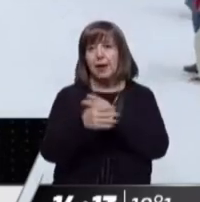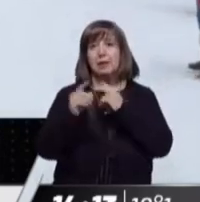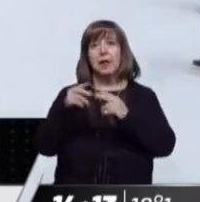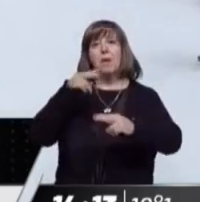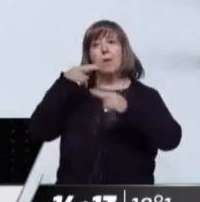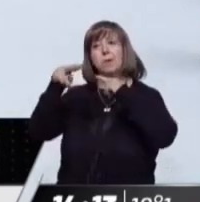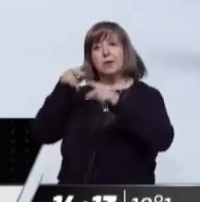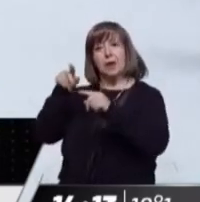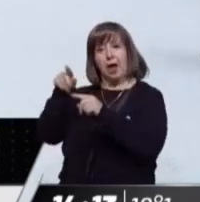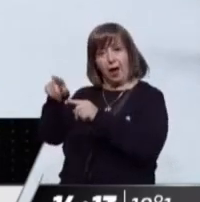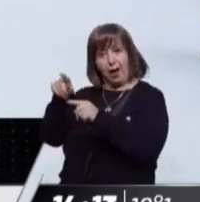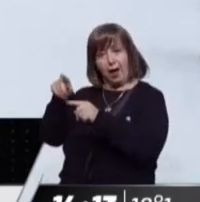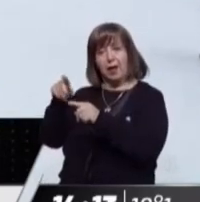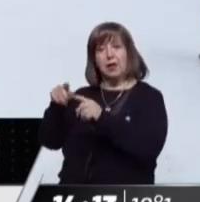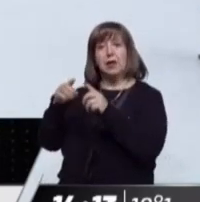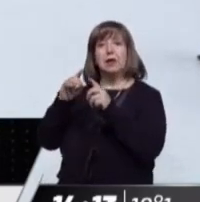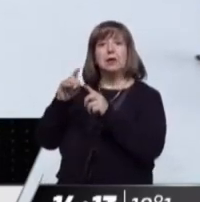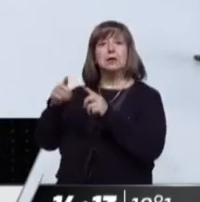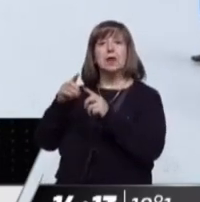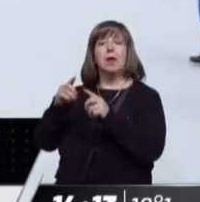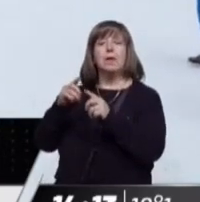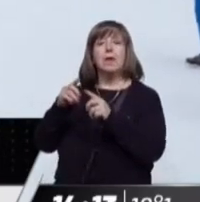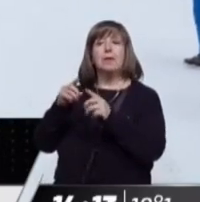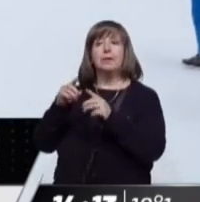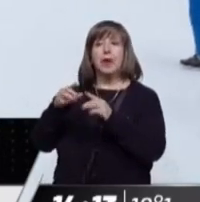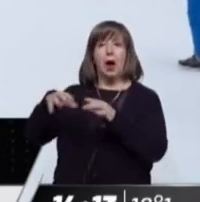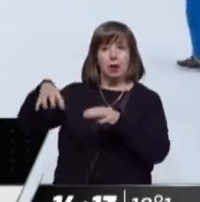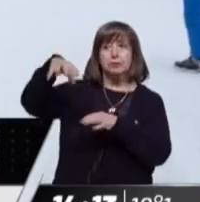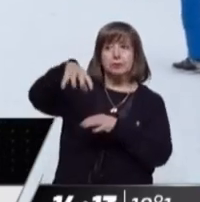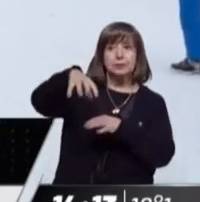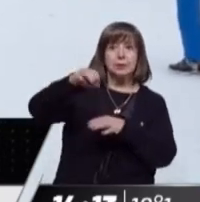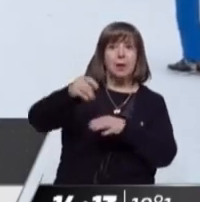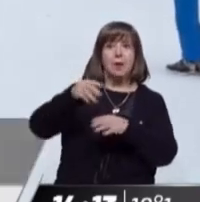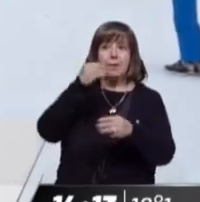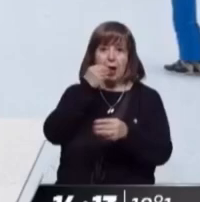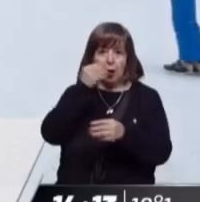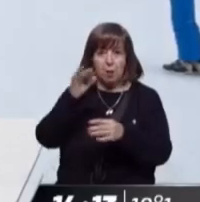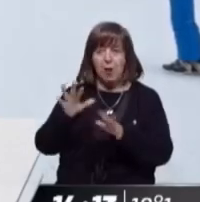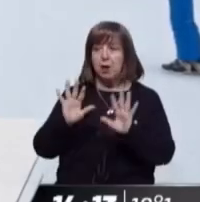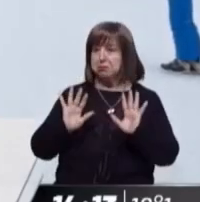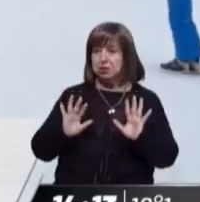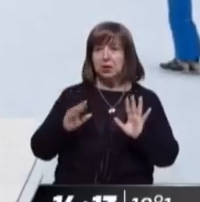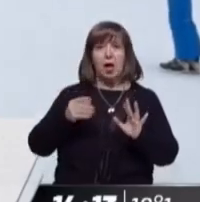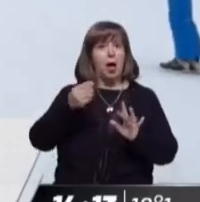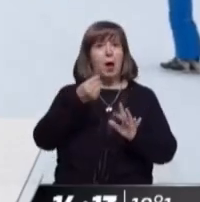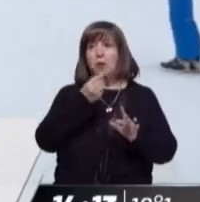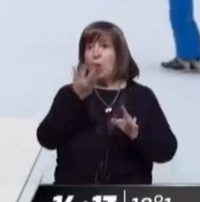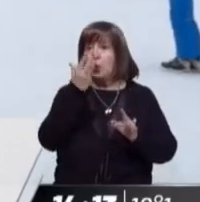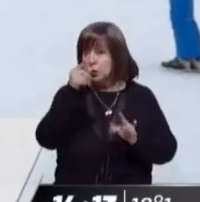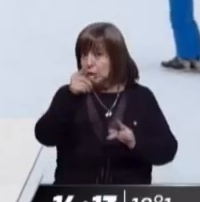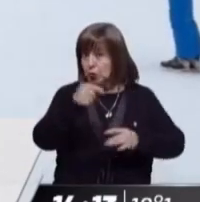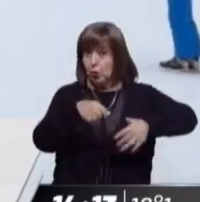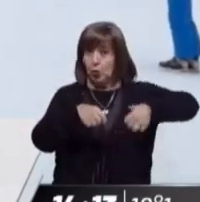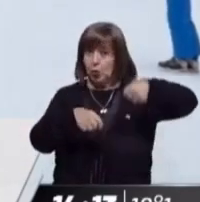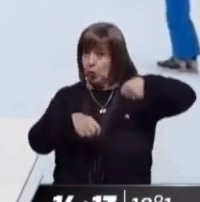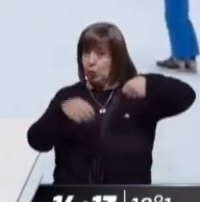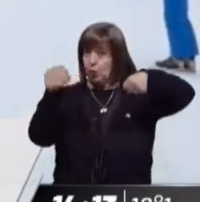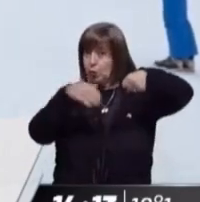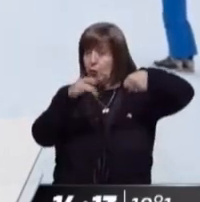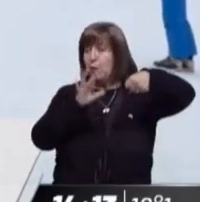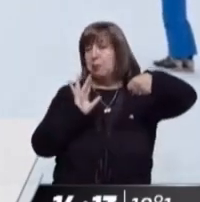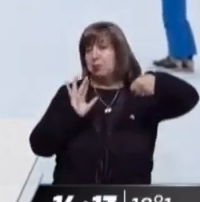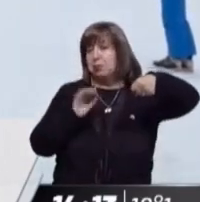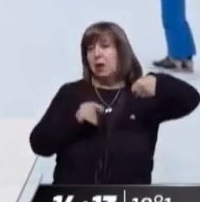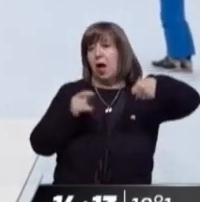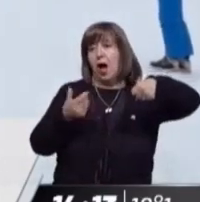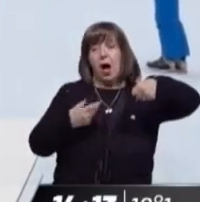restaurante Sherpas y varios food trucks que vamos a colocar a lo largo de la temporada. La gente igual puede traer su picnic, porque con la entrada le